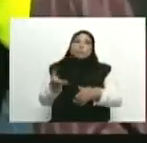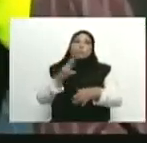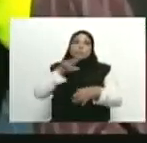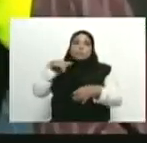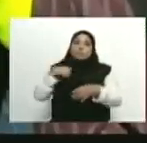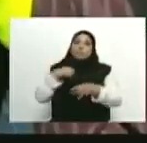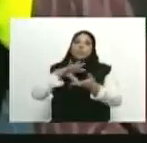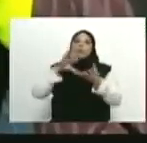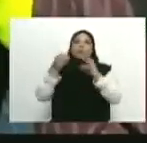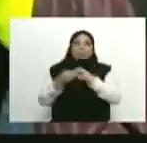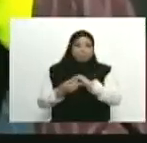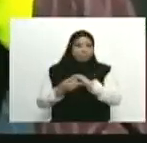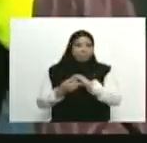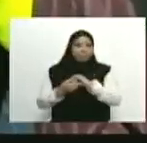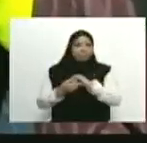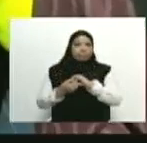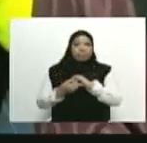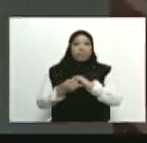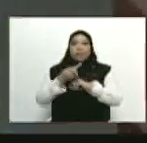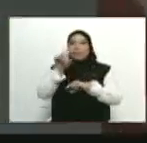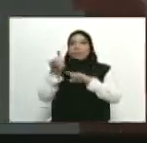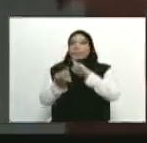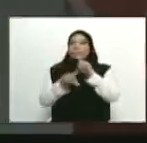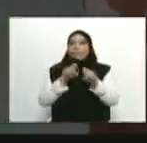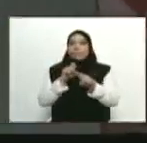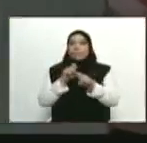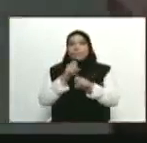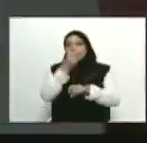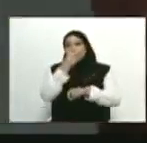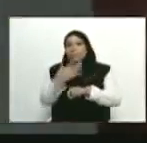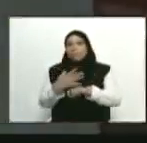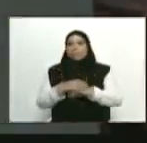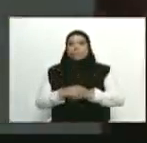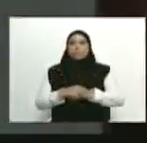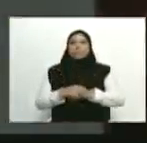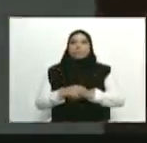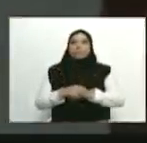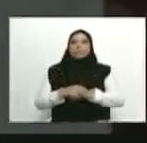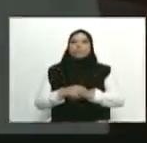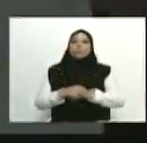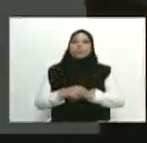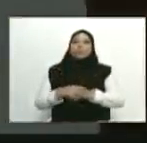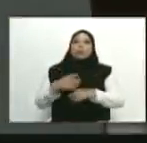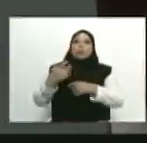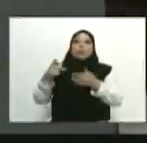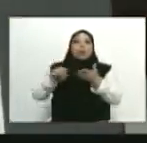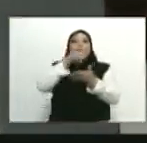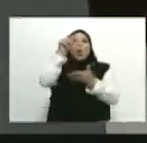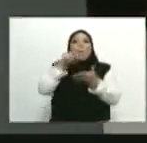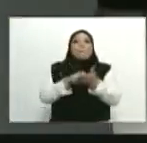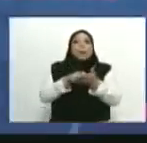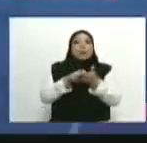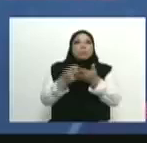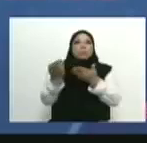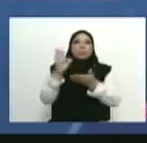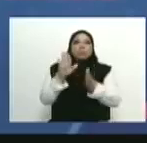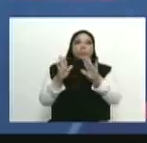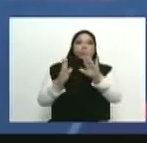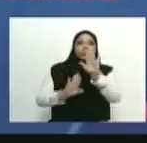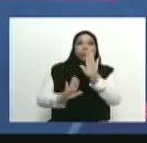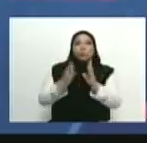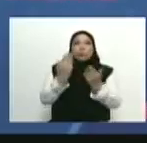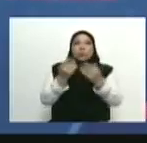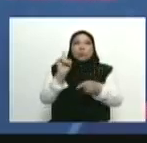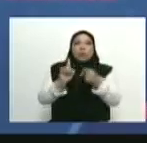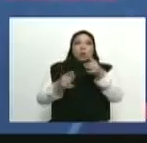nosotros inmediatamente la cambiamos sin preguntar. Bueno. Y es fabricada, presidente, completo, o sea, no es ensamblada, sino fabricada con